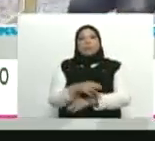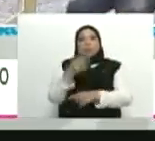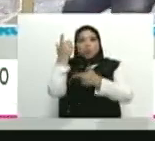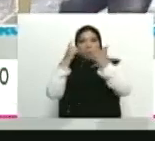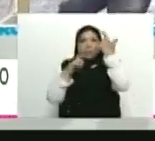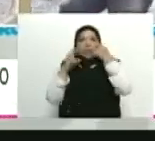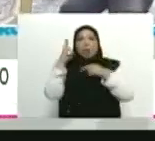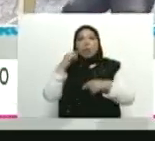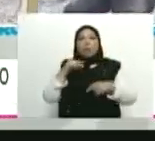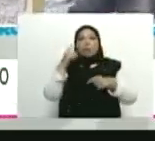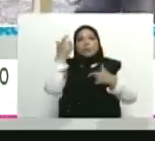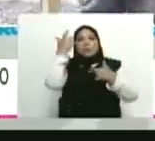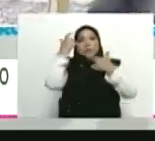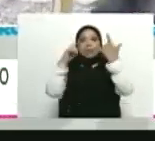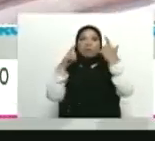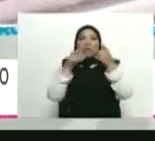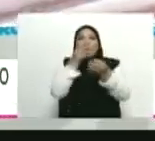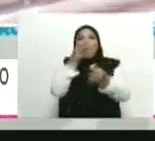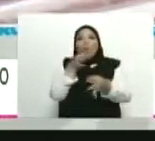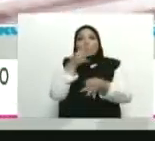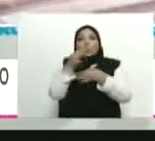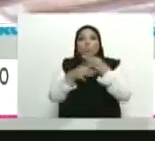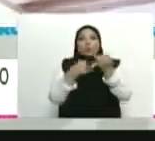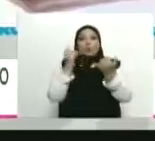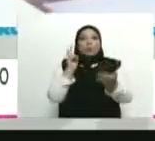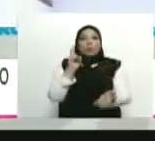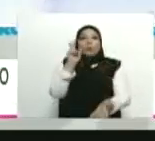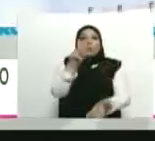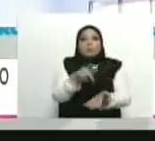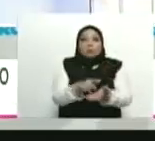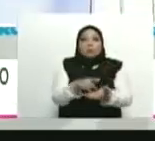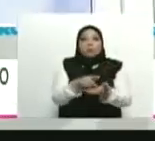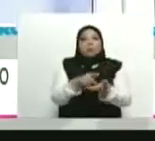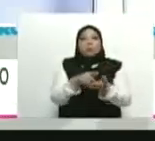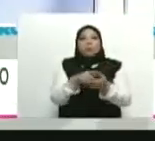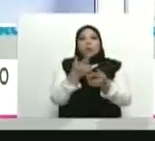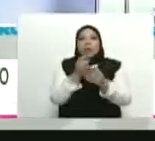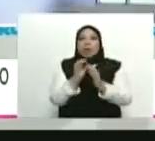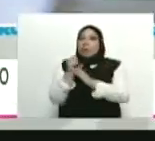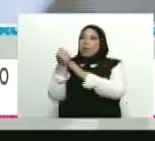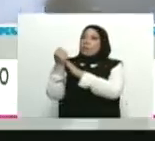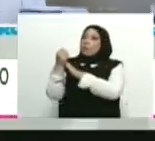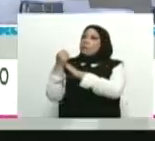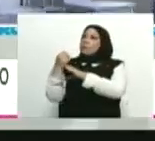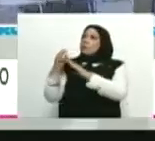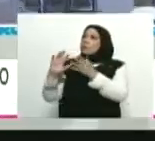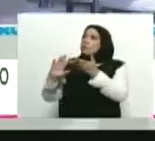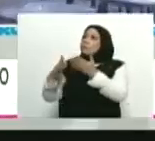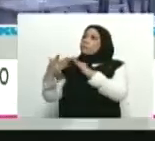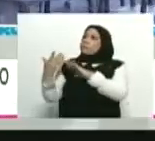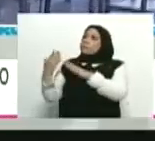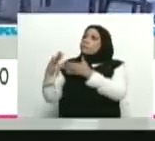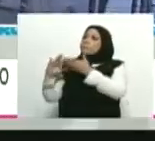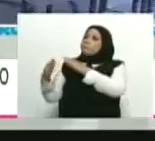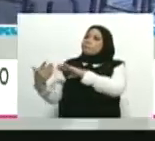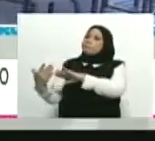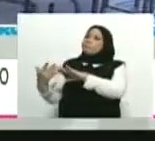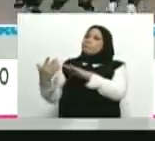Consejo Comunal. Cuéntame, ¿tú en qué estructuras participas? ¿Eres lideresa ahí en esa comunidad?